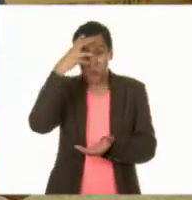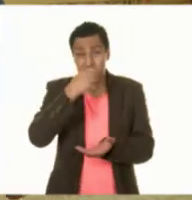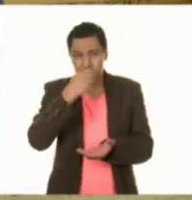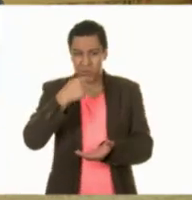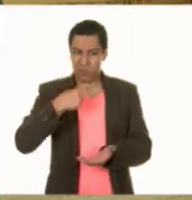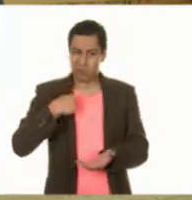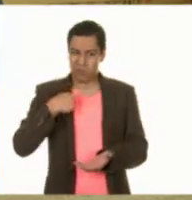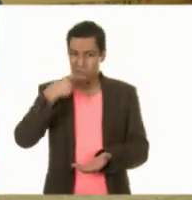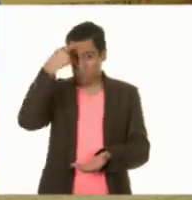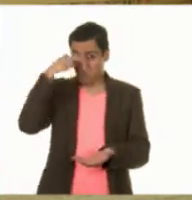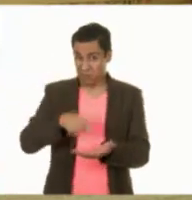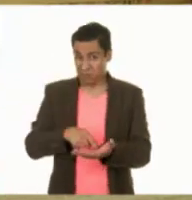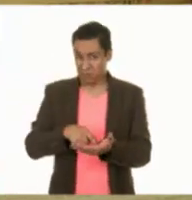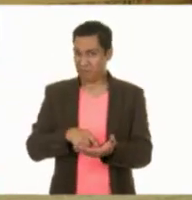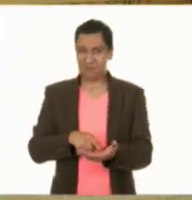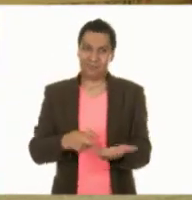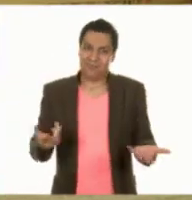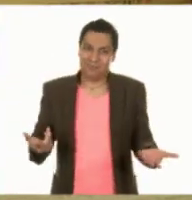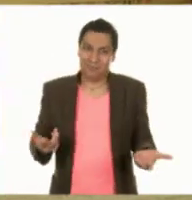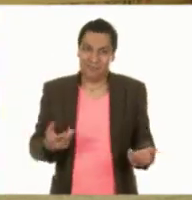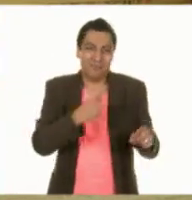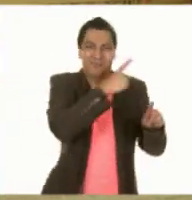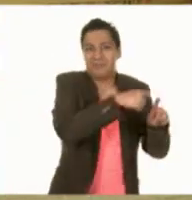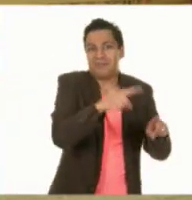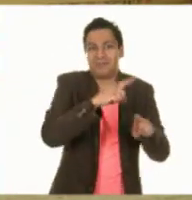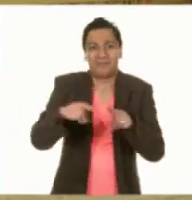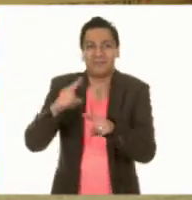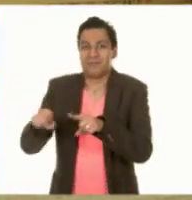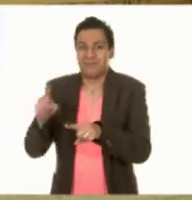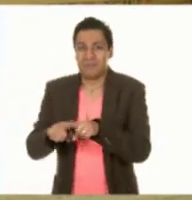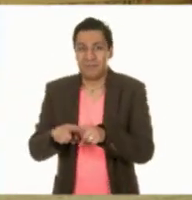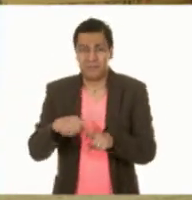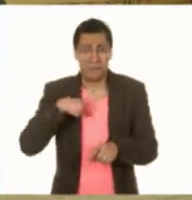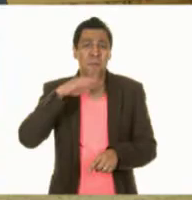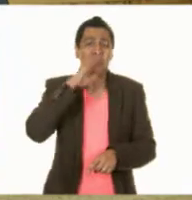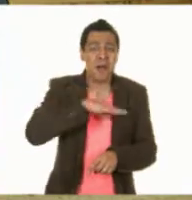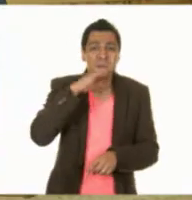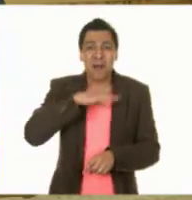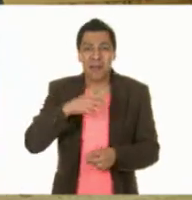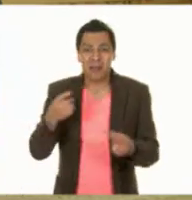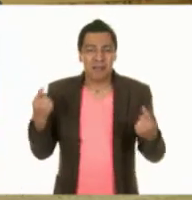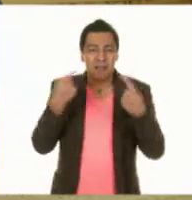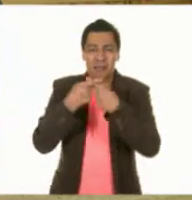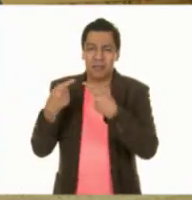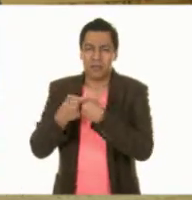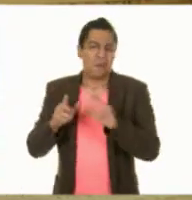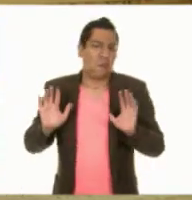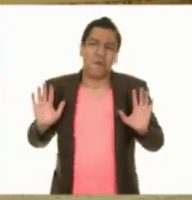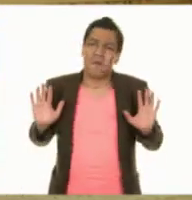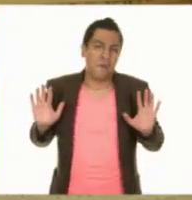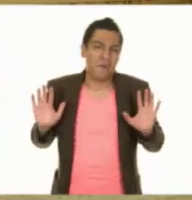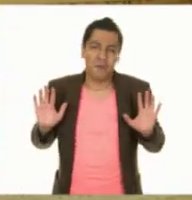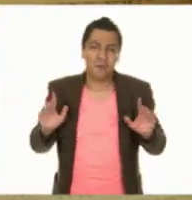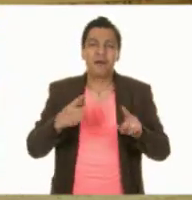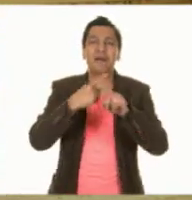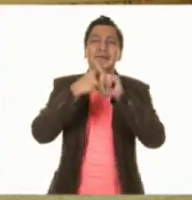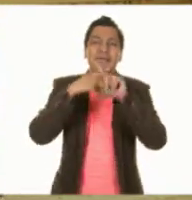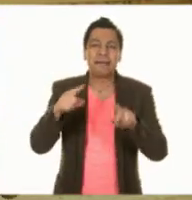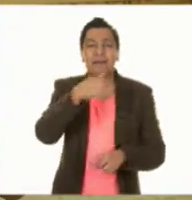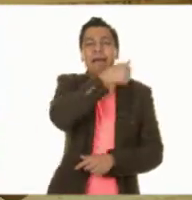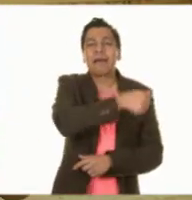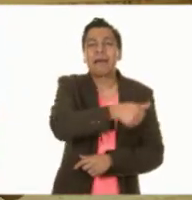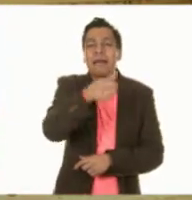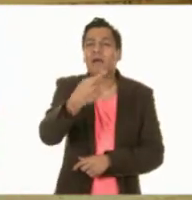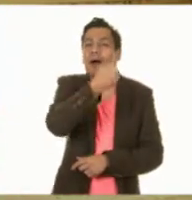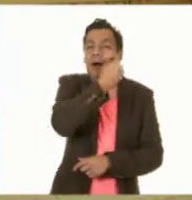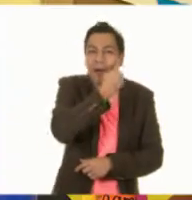Y eso no quiere decir que lo que tú creas esté mal o que yo esté equivocado. Esto tiene que ver con la percepción de